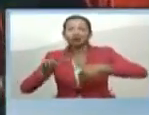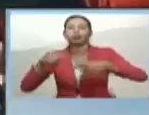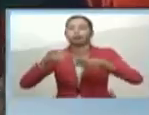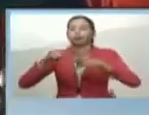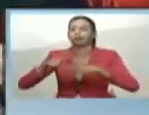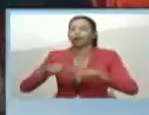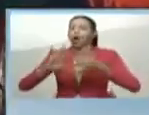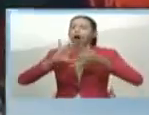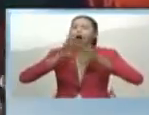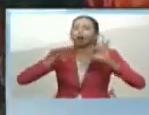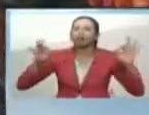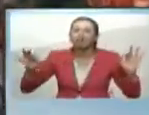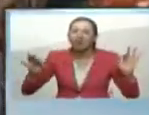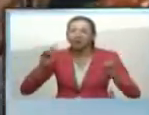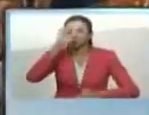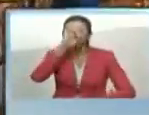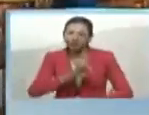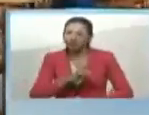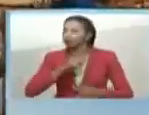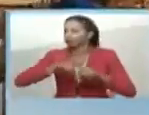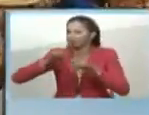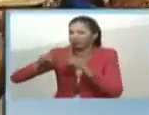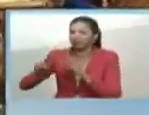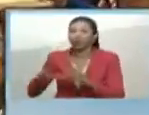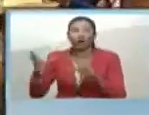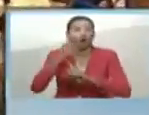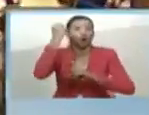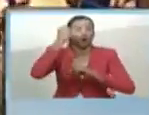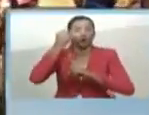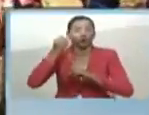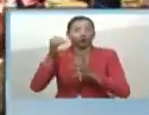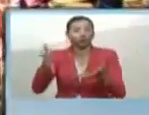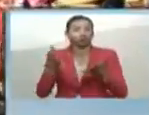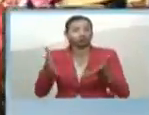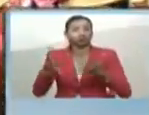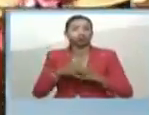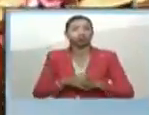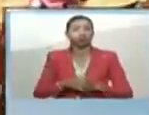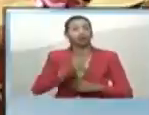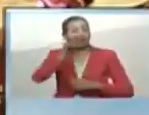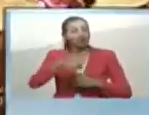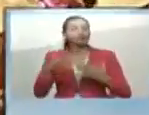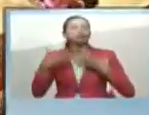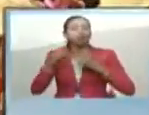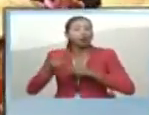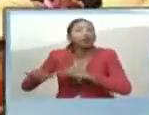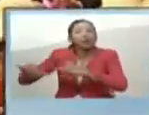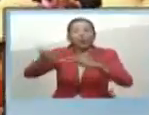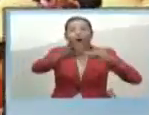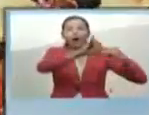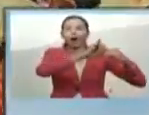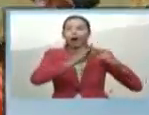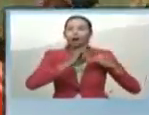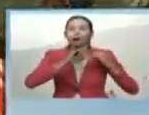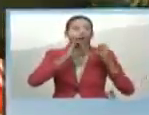habido grandes logros por primera vez en la historia pero bueno hay que llevar la salud a todos que todos practiquen deporte Que todos tengan un